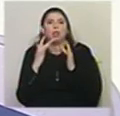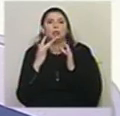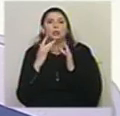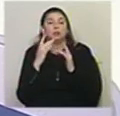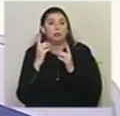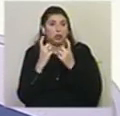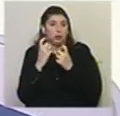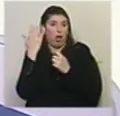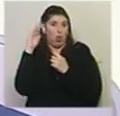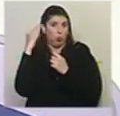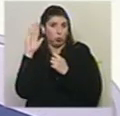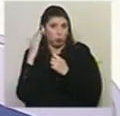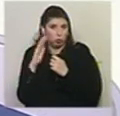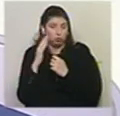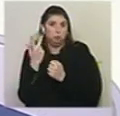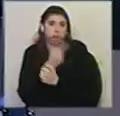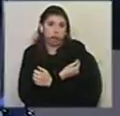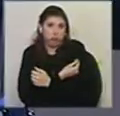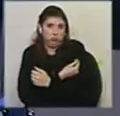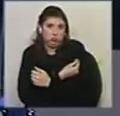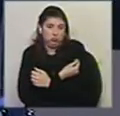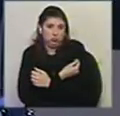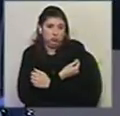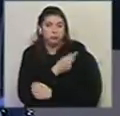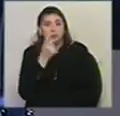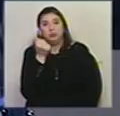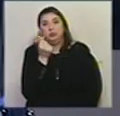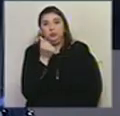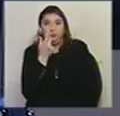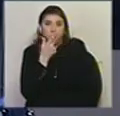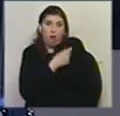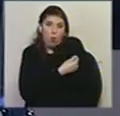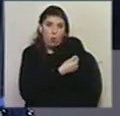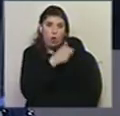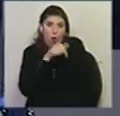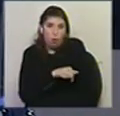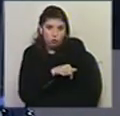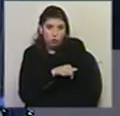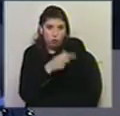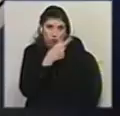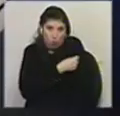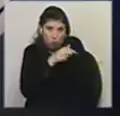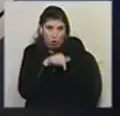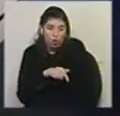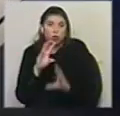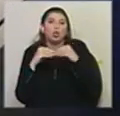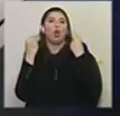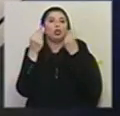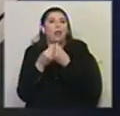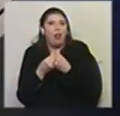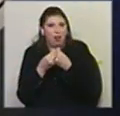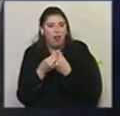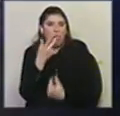adultos con inmunización. El costo de las vacunas hoy es el total de las vacunas para cubrir